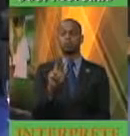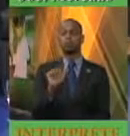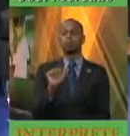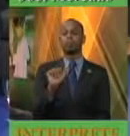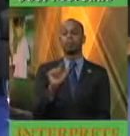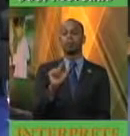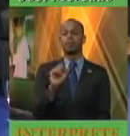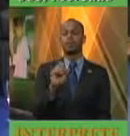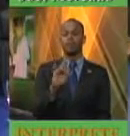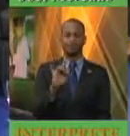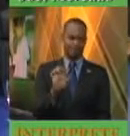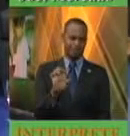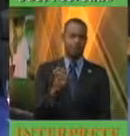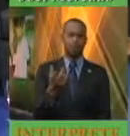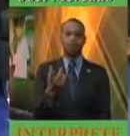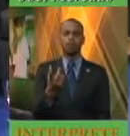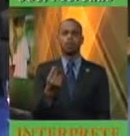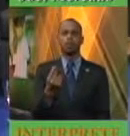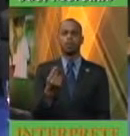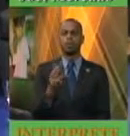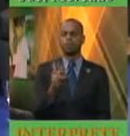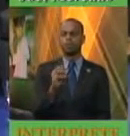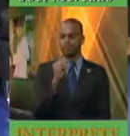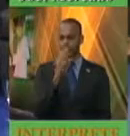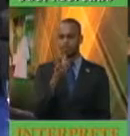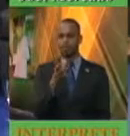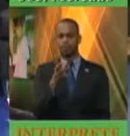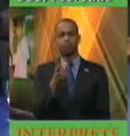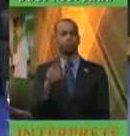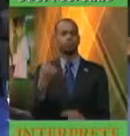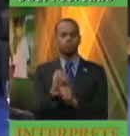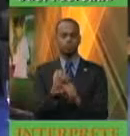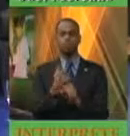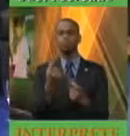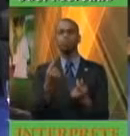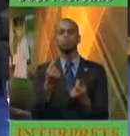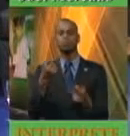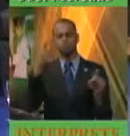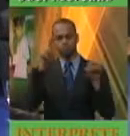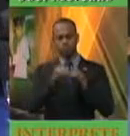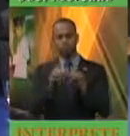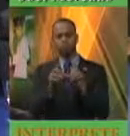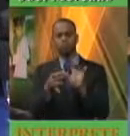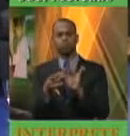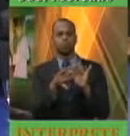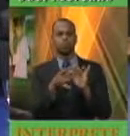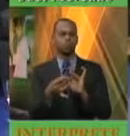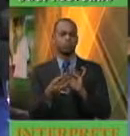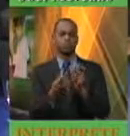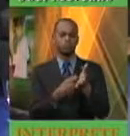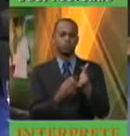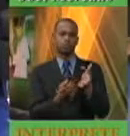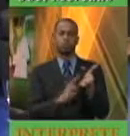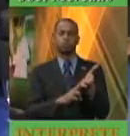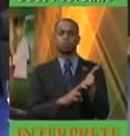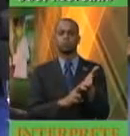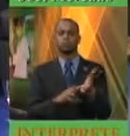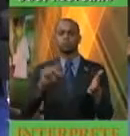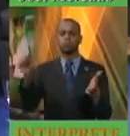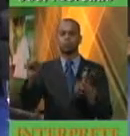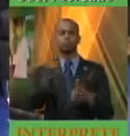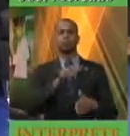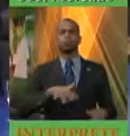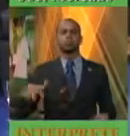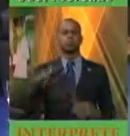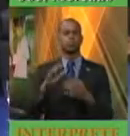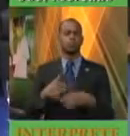Estuvimos trabajando recientemente el día 6 de mayo. También nosotros realizamos lo que es el acuerdo a nivel congresual como municipal con